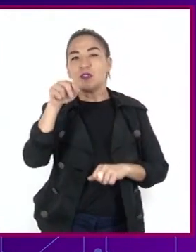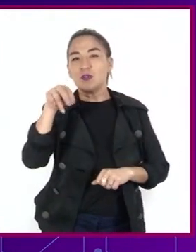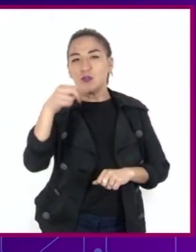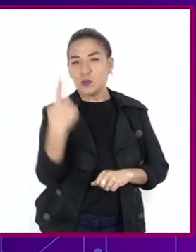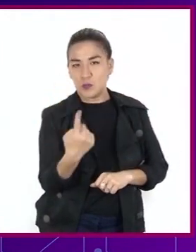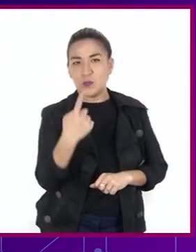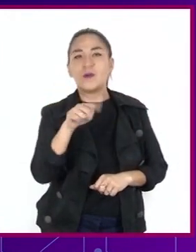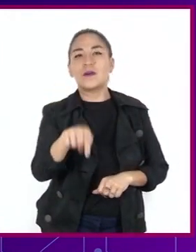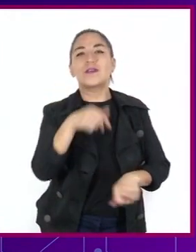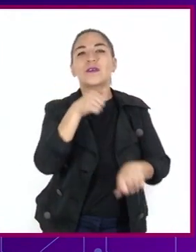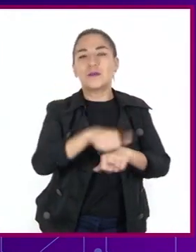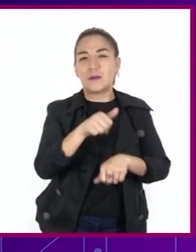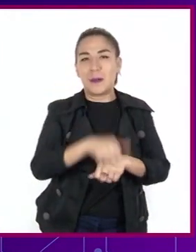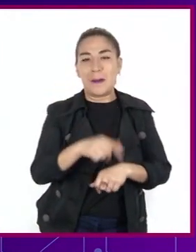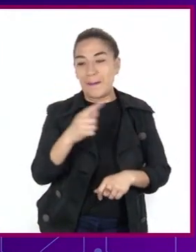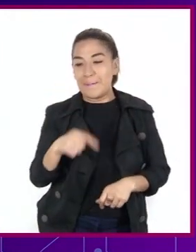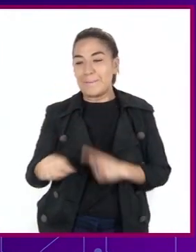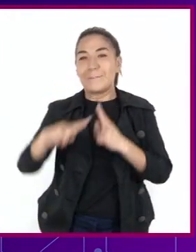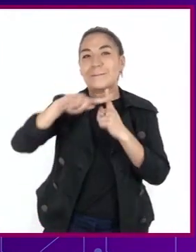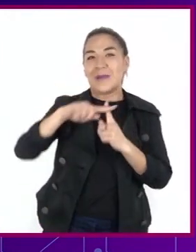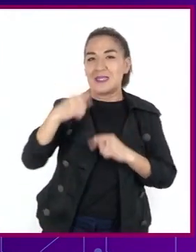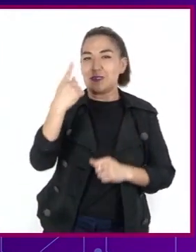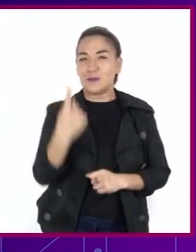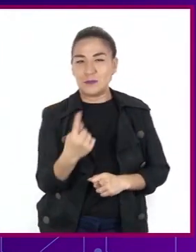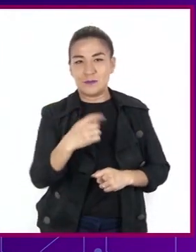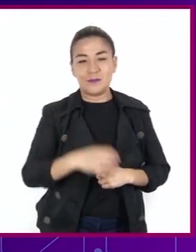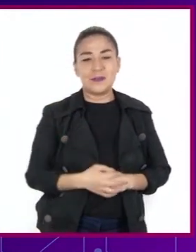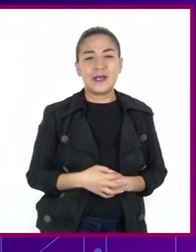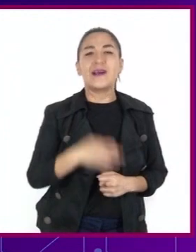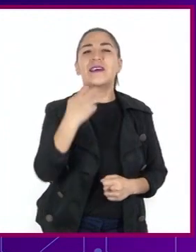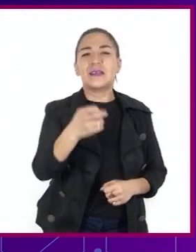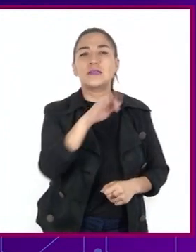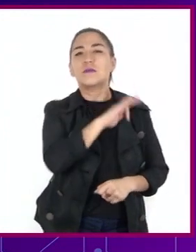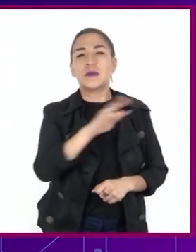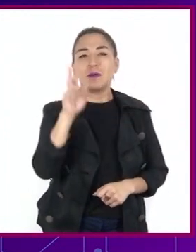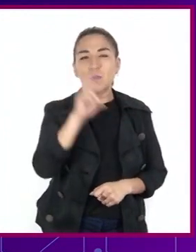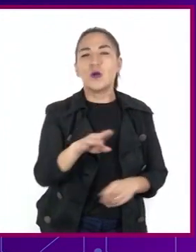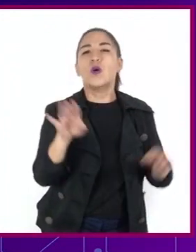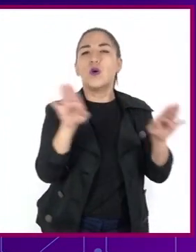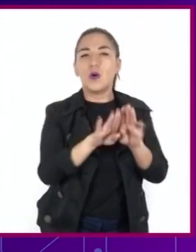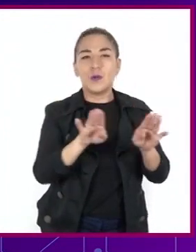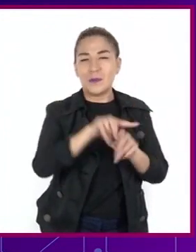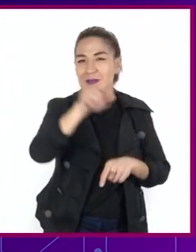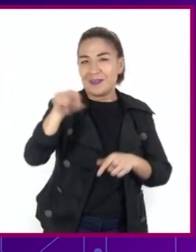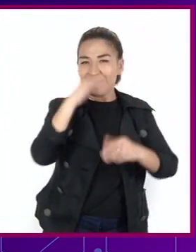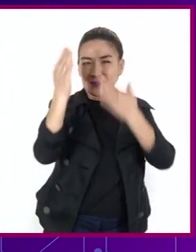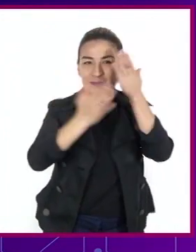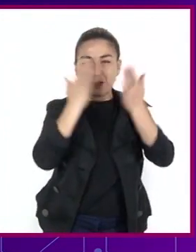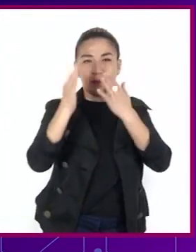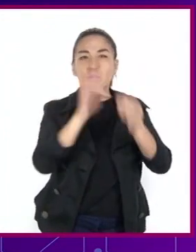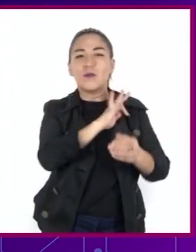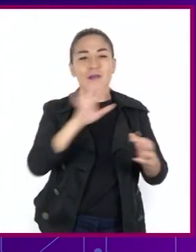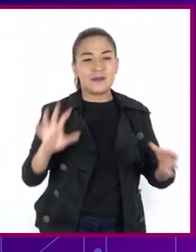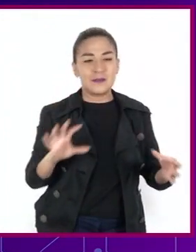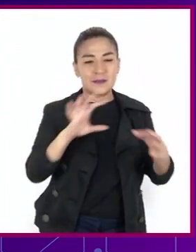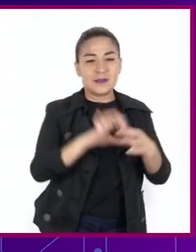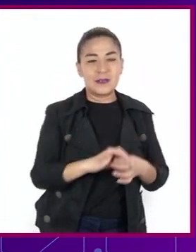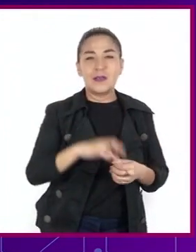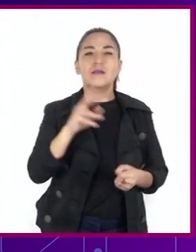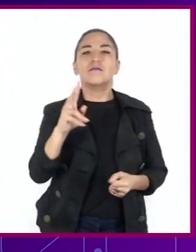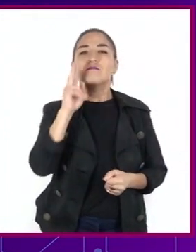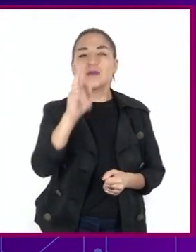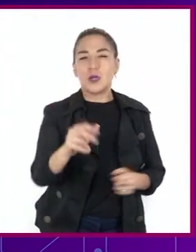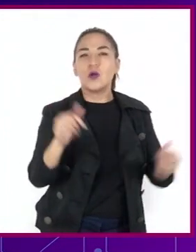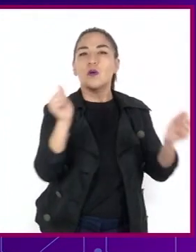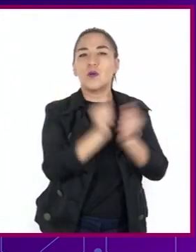al número de la posición más 1. Así, se puede observar cómo es que los estudiantes pudieron conectar lo que vieron